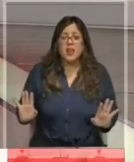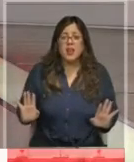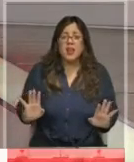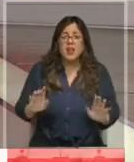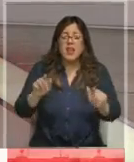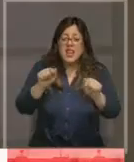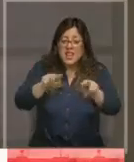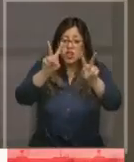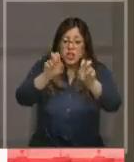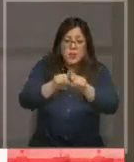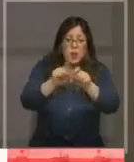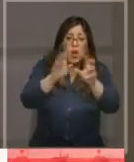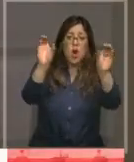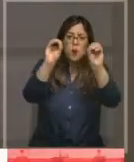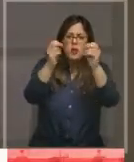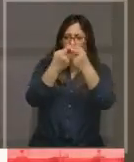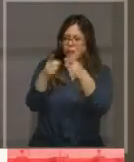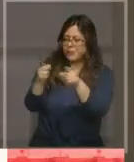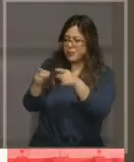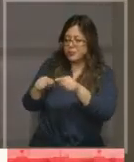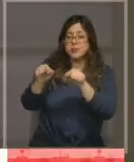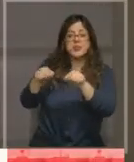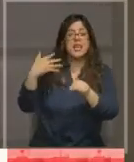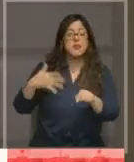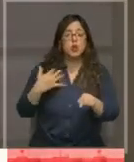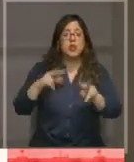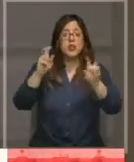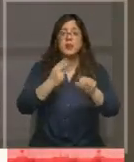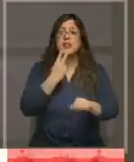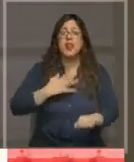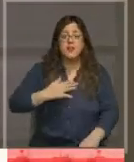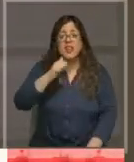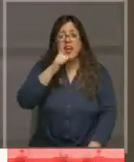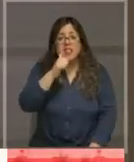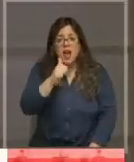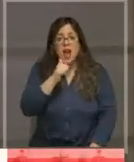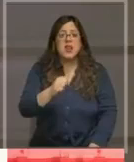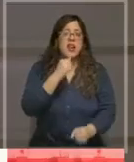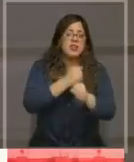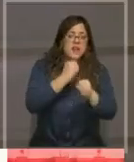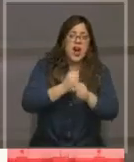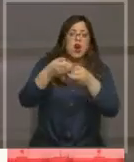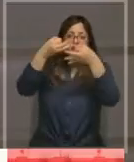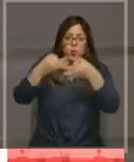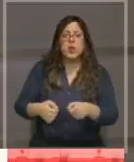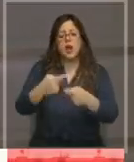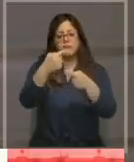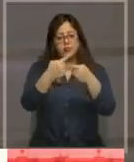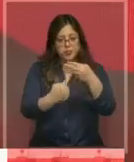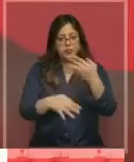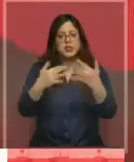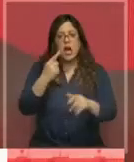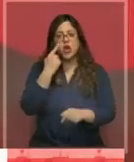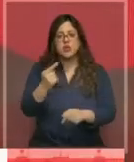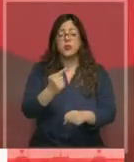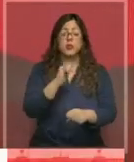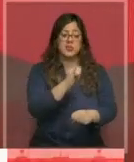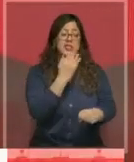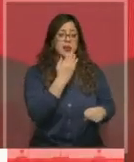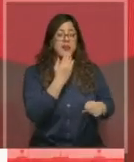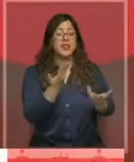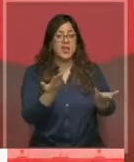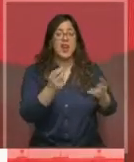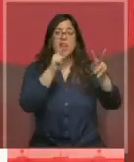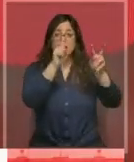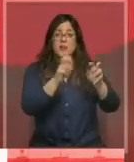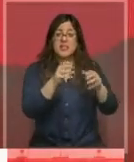más diluidos, y lo que importa ahí es la cotidianidad, el trabajo, la seguridad y todos los temas que ya conocemos. Y yo te diría que también mucho más templado,